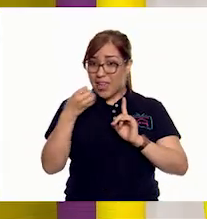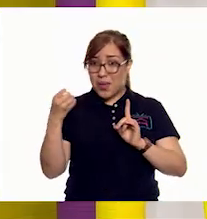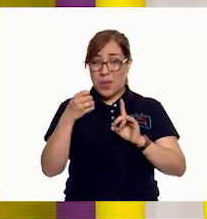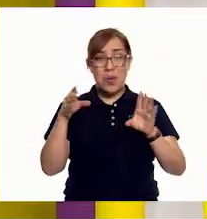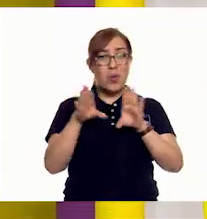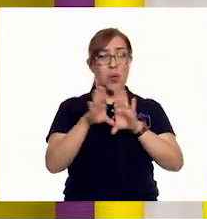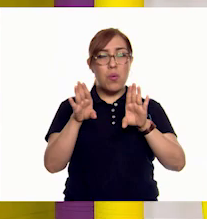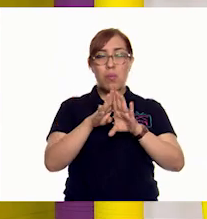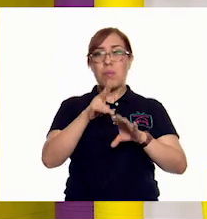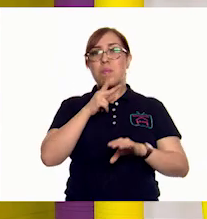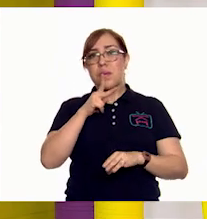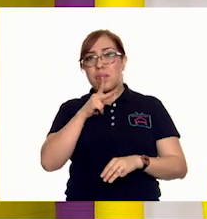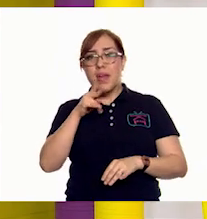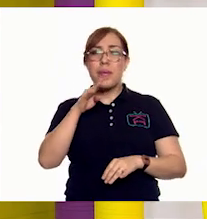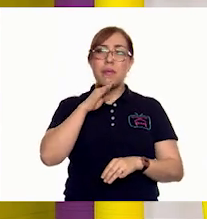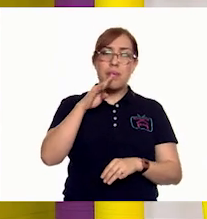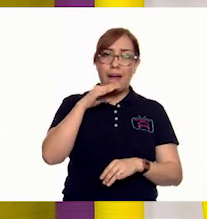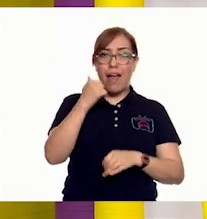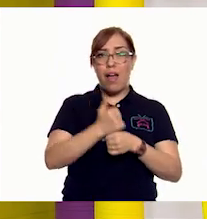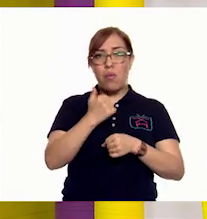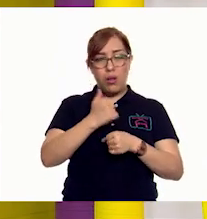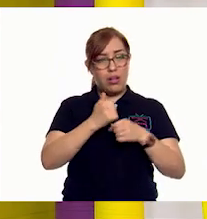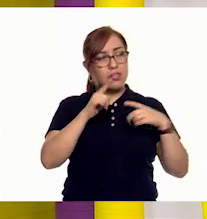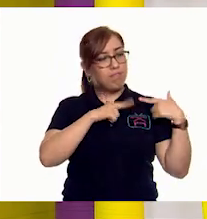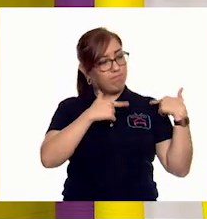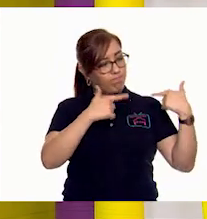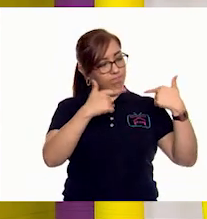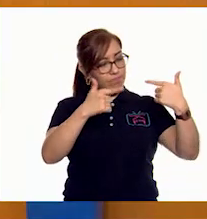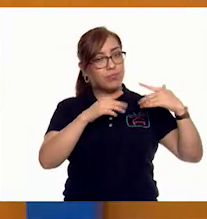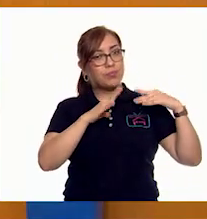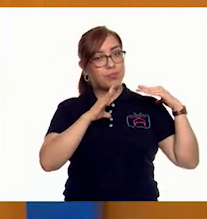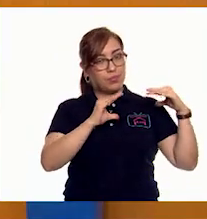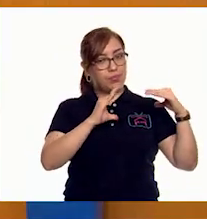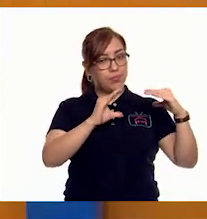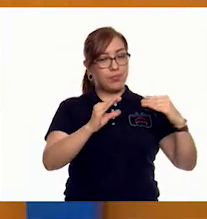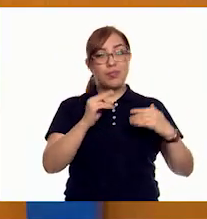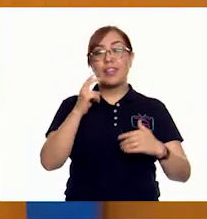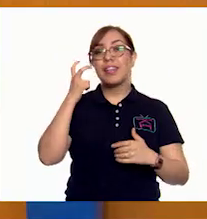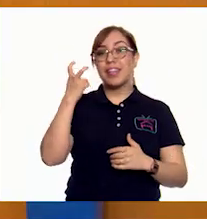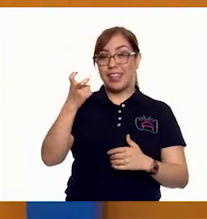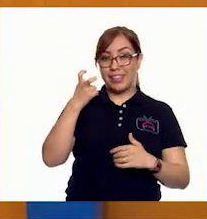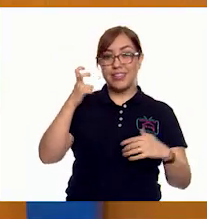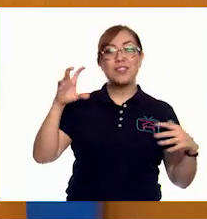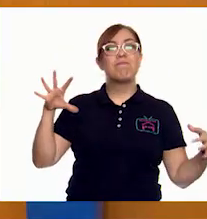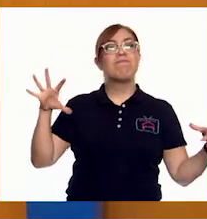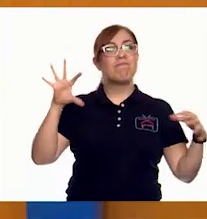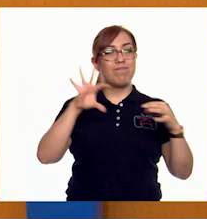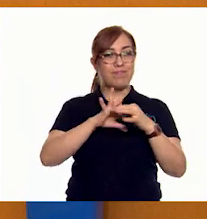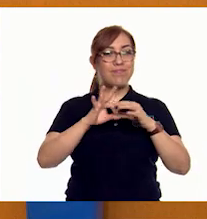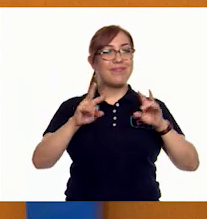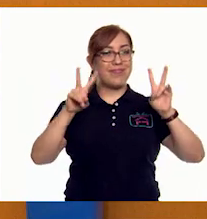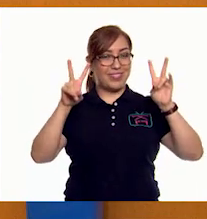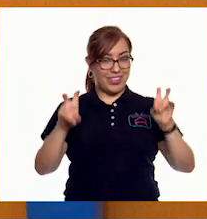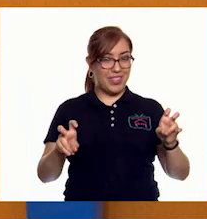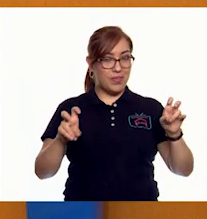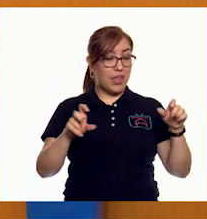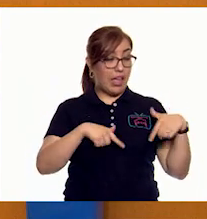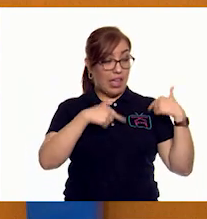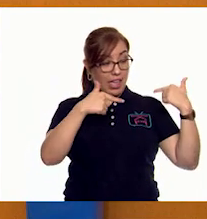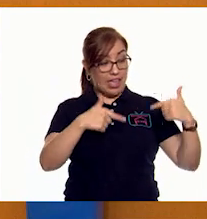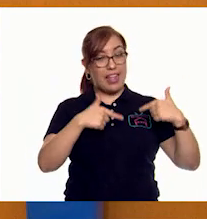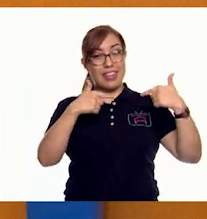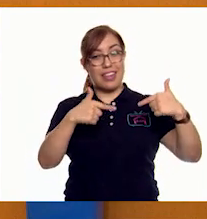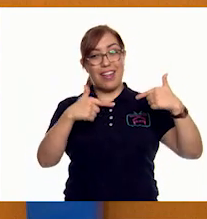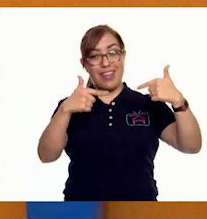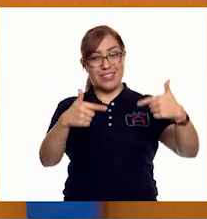enseñan sus papás, sus abuelitas. Claro, esto sí tiene que ver con el tema de nuestra sesión, que es de generación en